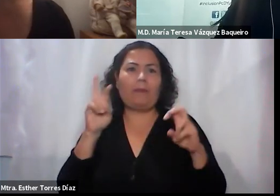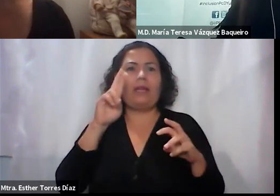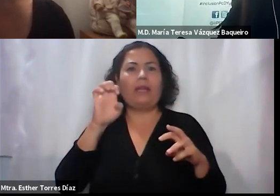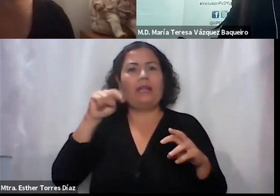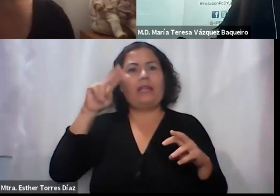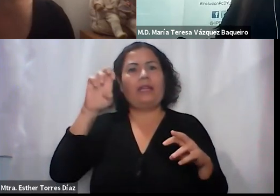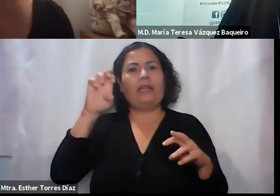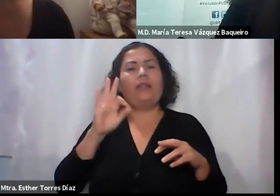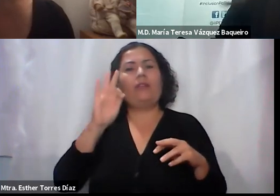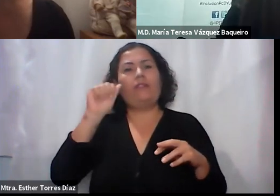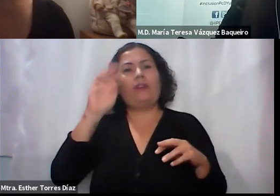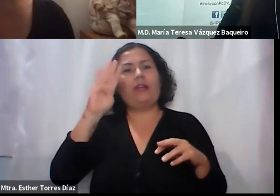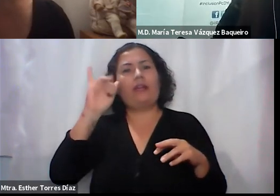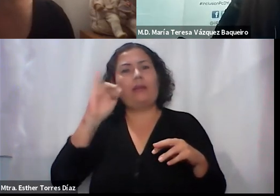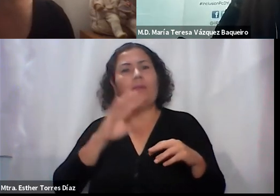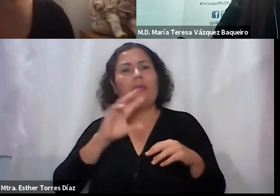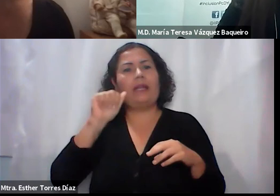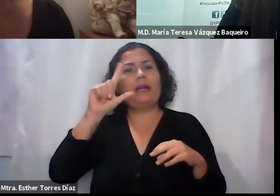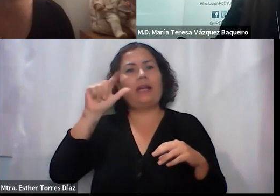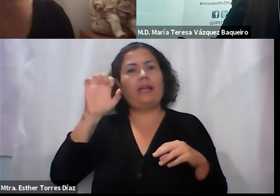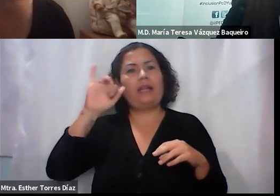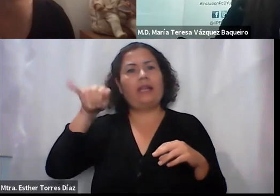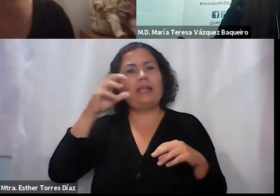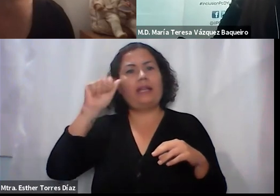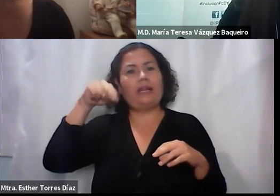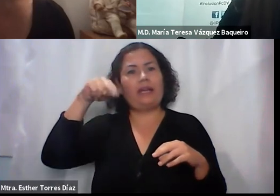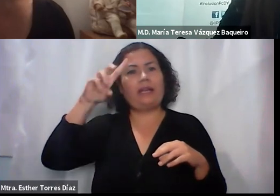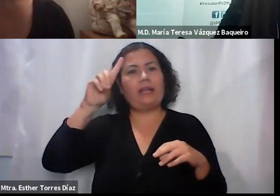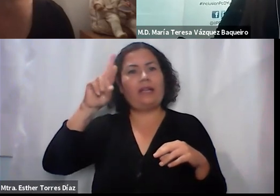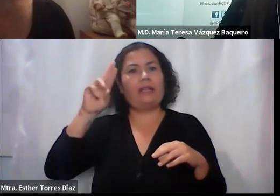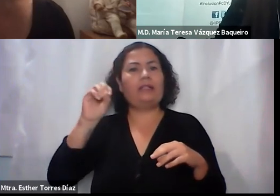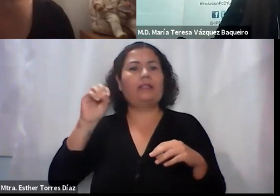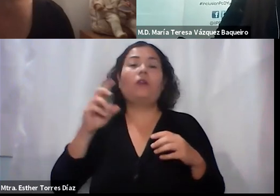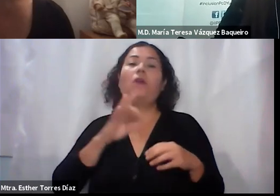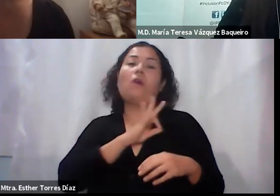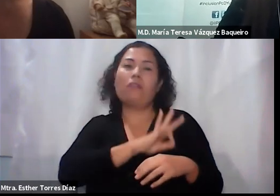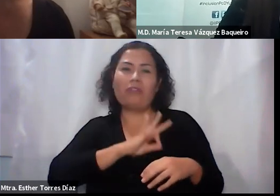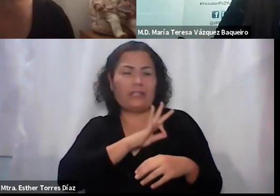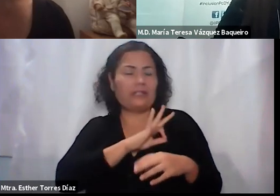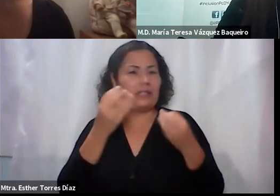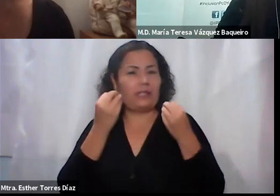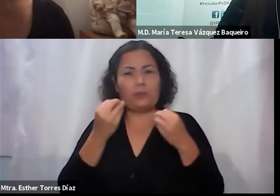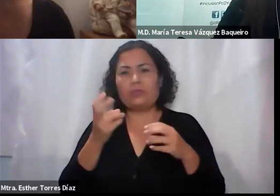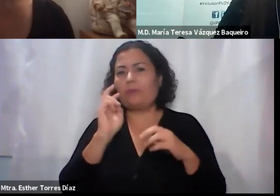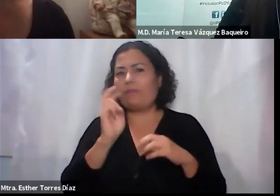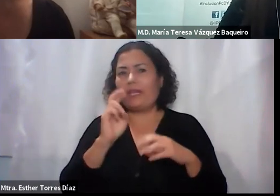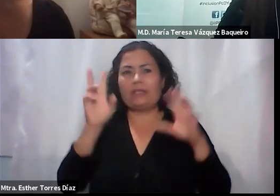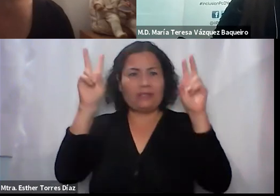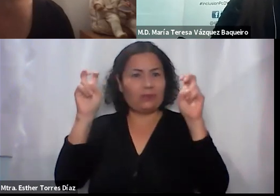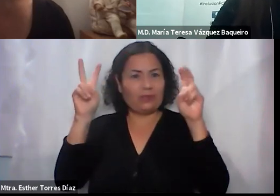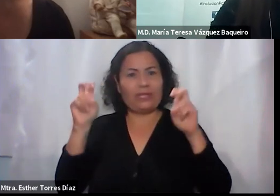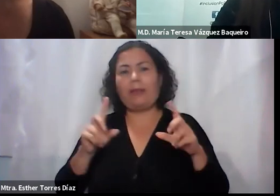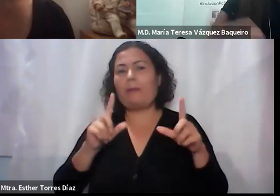Alejandro, Jorge, nos mandan muchas felicitaciones precisamente por el tema. Yo creo que esto es, como tú bien decías, una labor de todos y